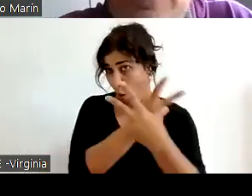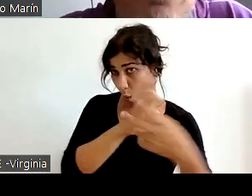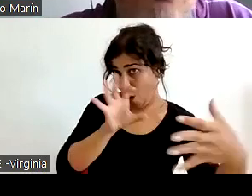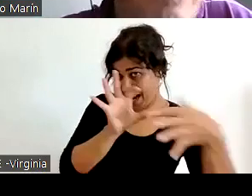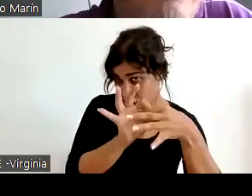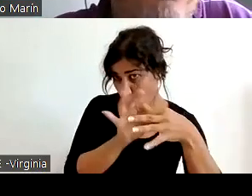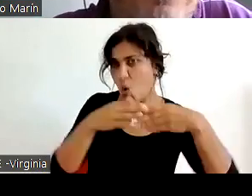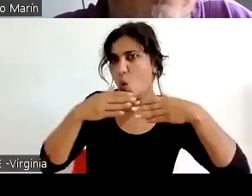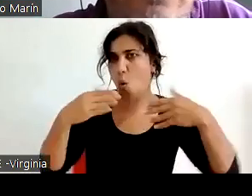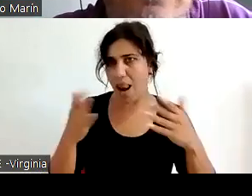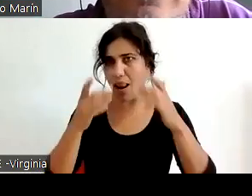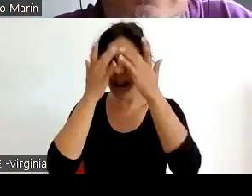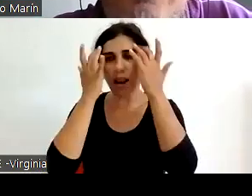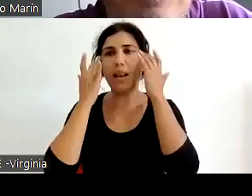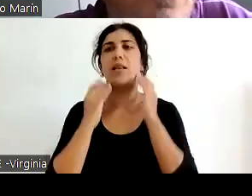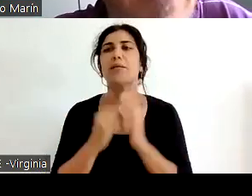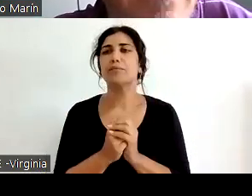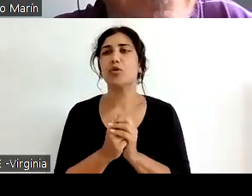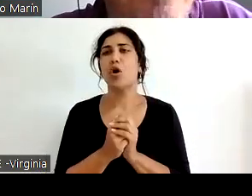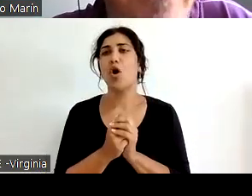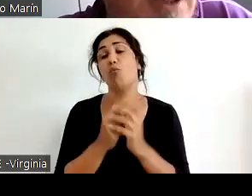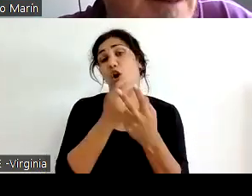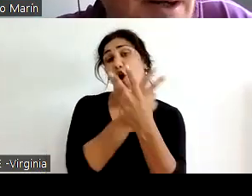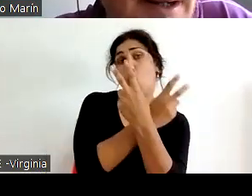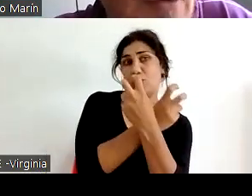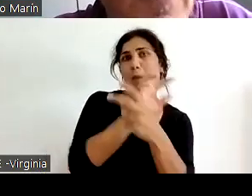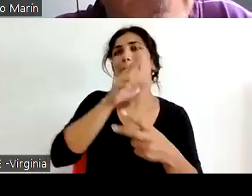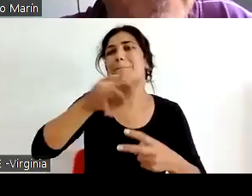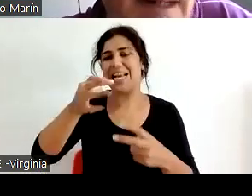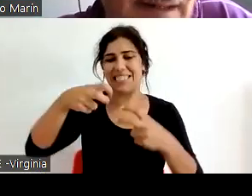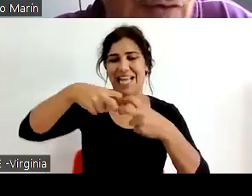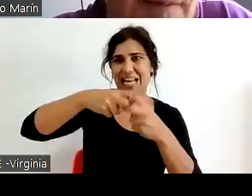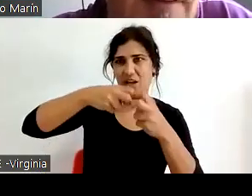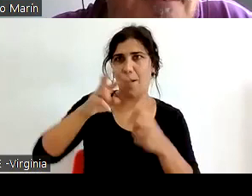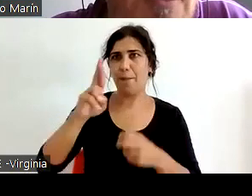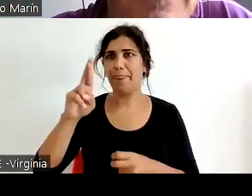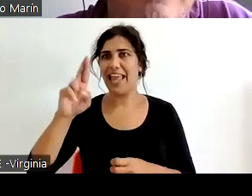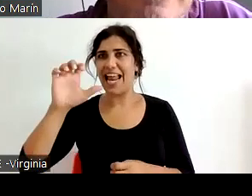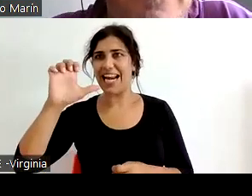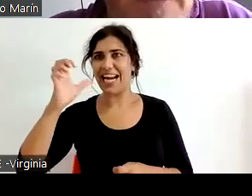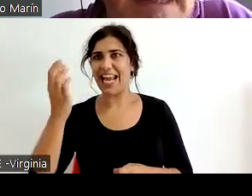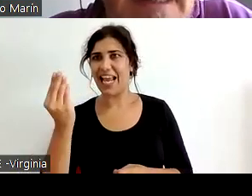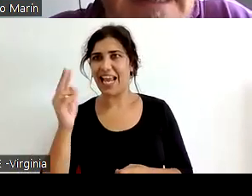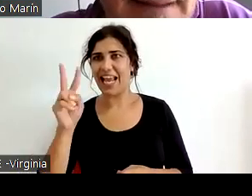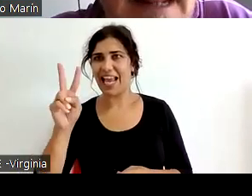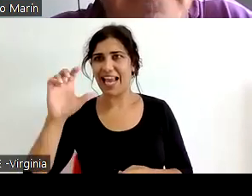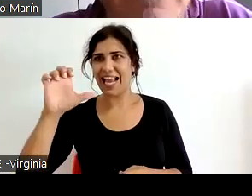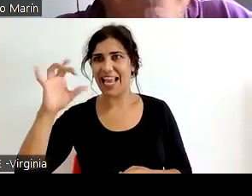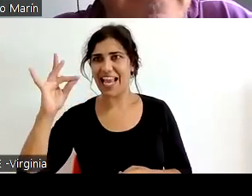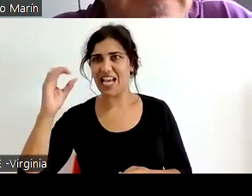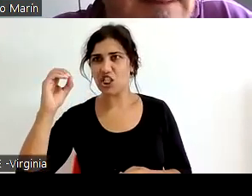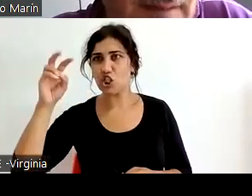sea, osteomuscular o osteoarticular serían, por ejemplo, el requesón. El requesón sabéis que aporta